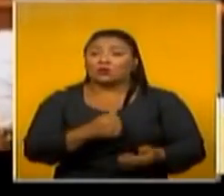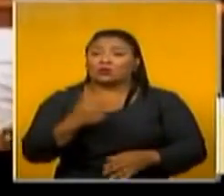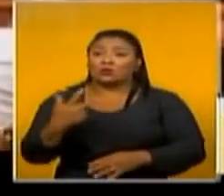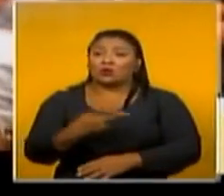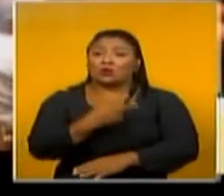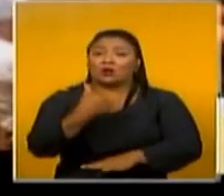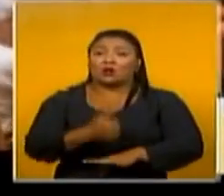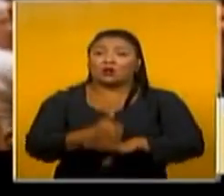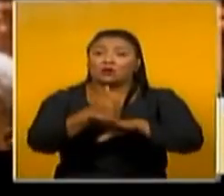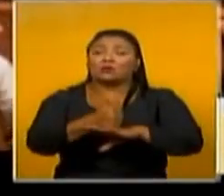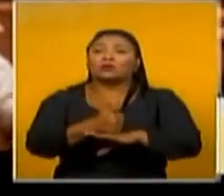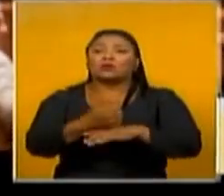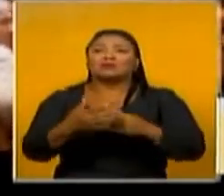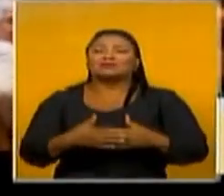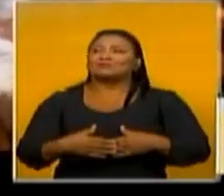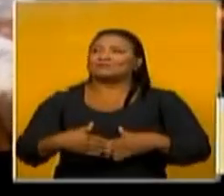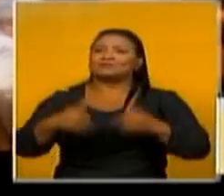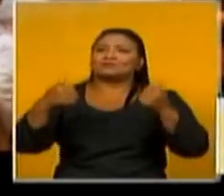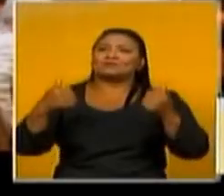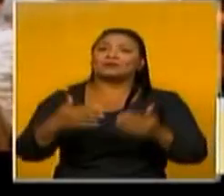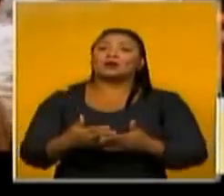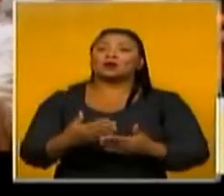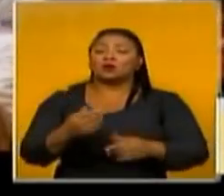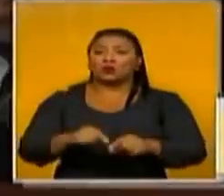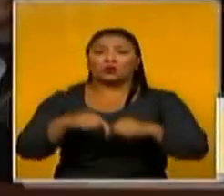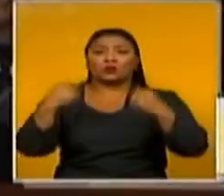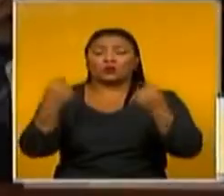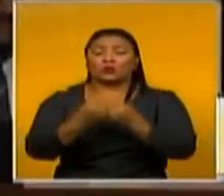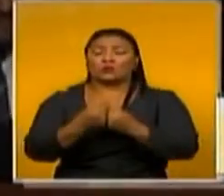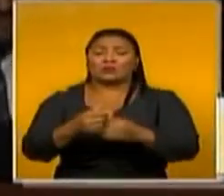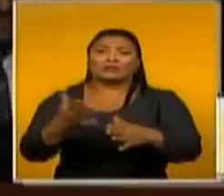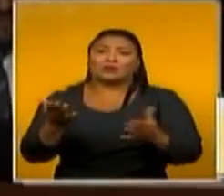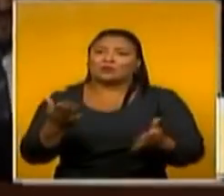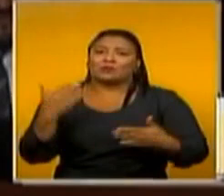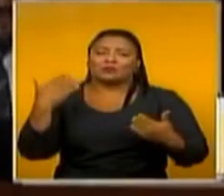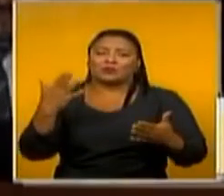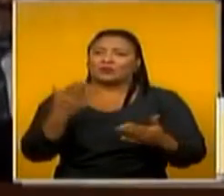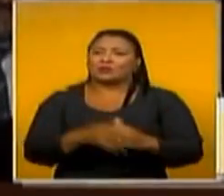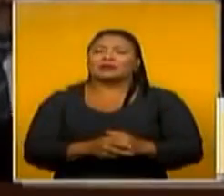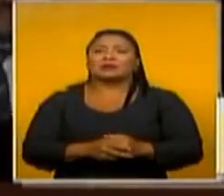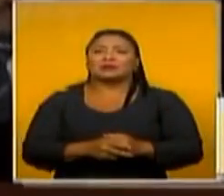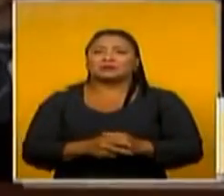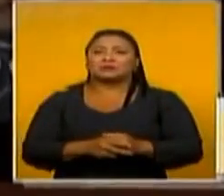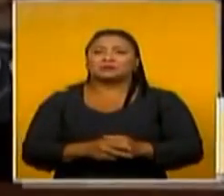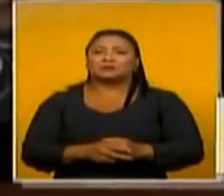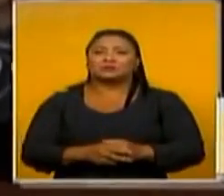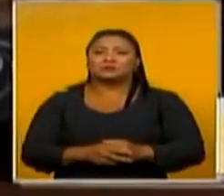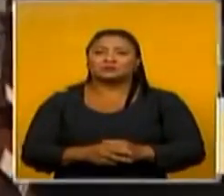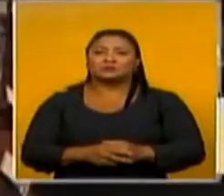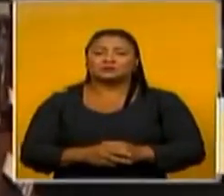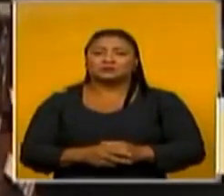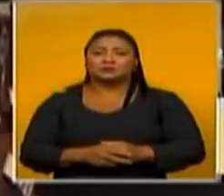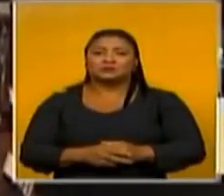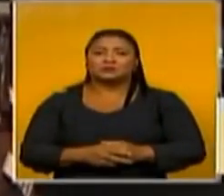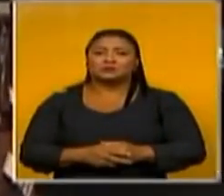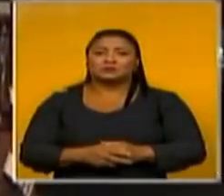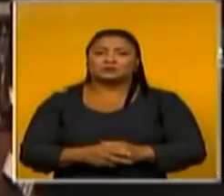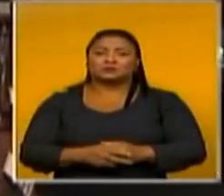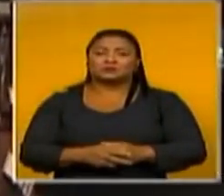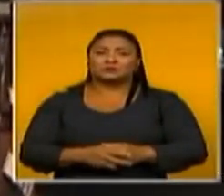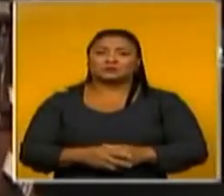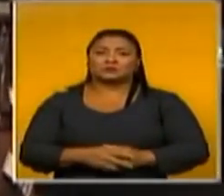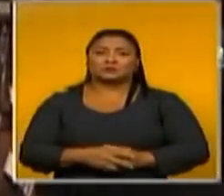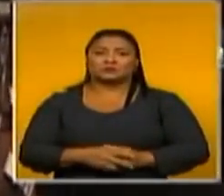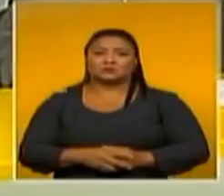autoridades ahondan más un distanciamiento entre las agrupaciones políticas Suma y Creo. En Quito, Juan Corrá Rodríguez, Noticiero